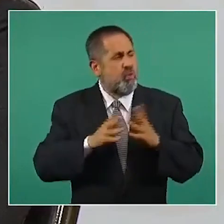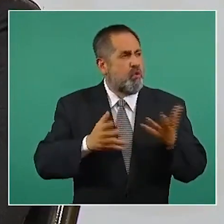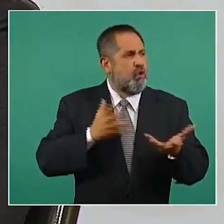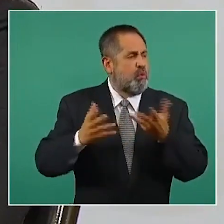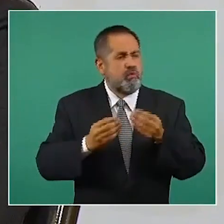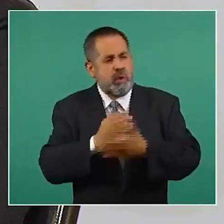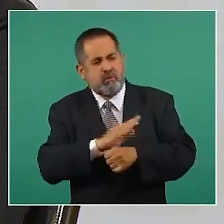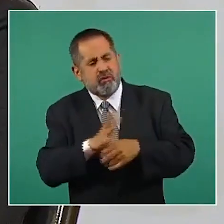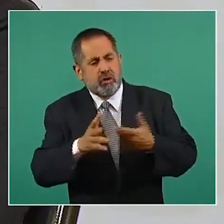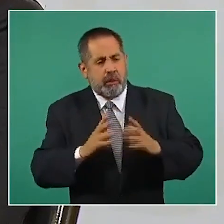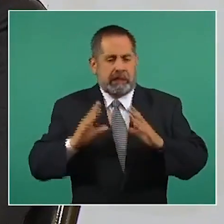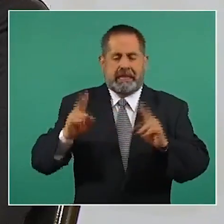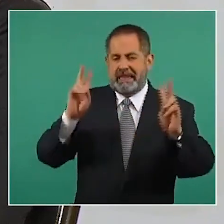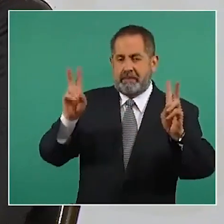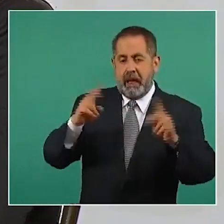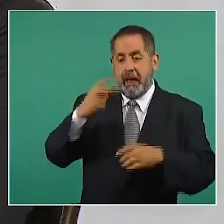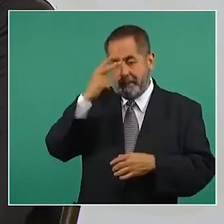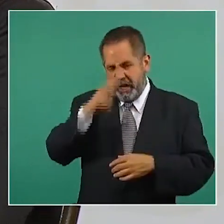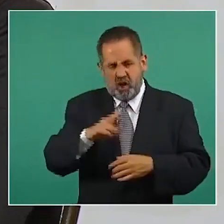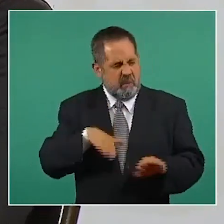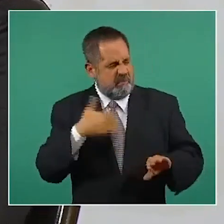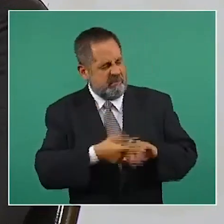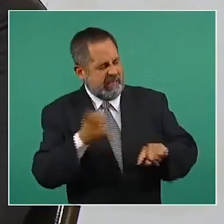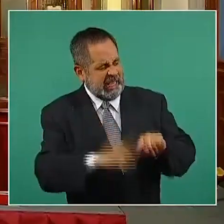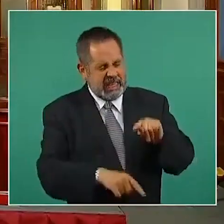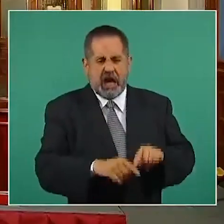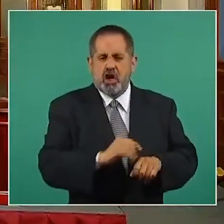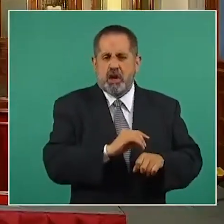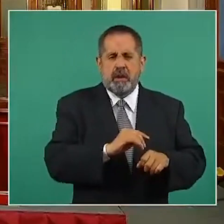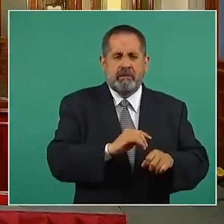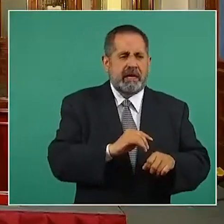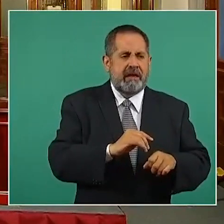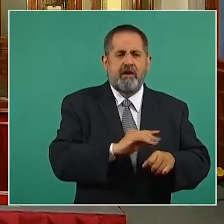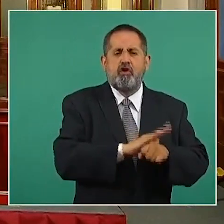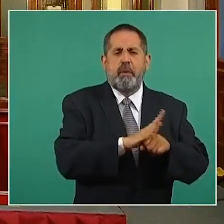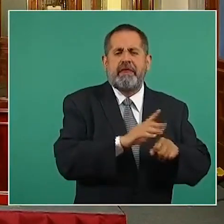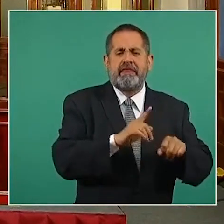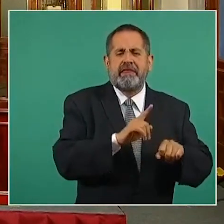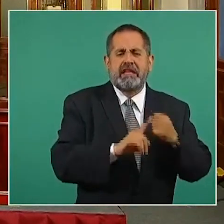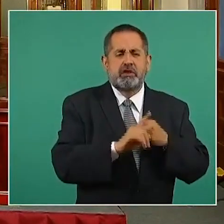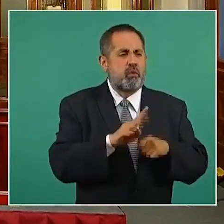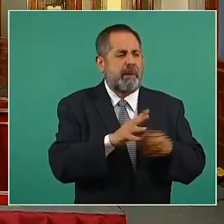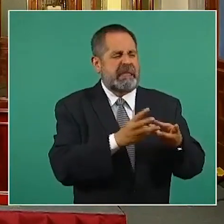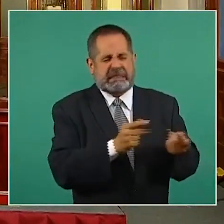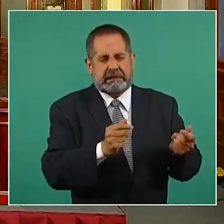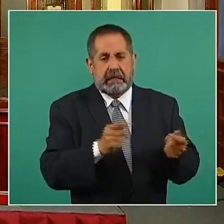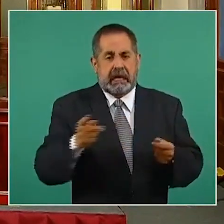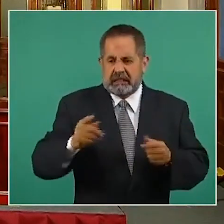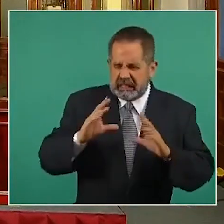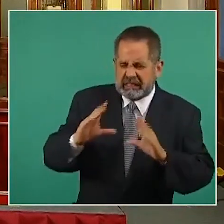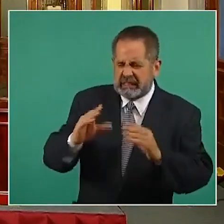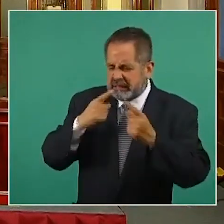clínico denominado México contra COVID-19, que fue un foro virtual interactivo en vivo de